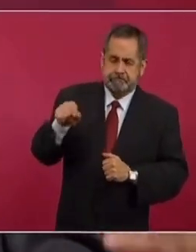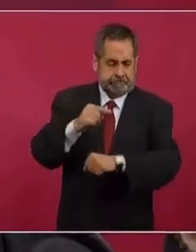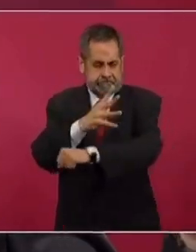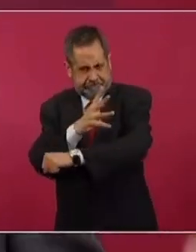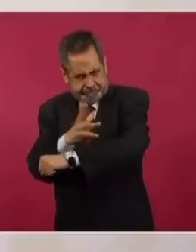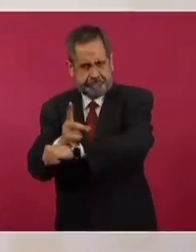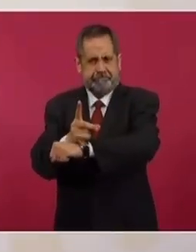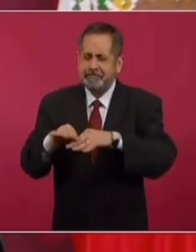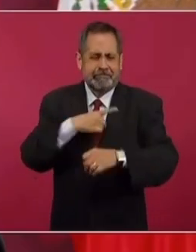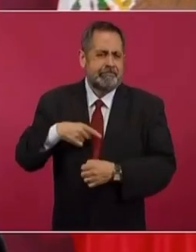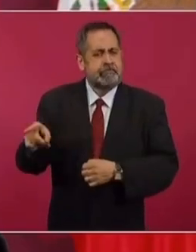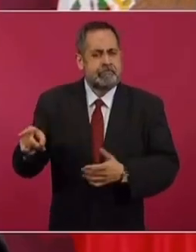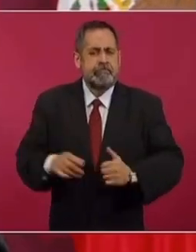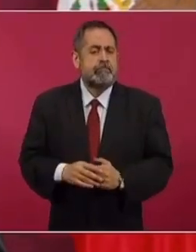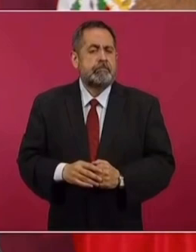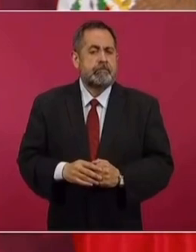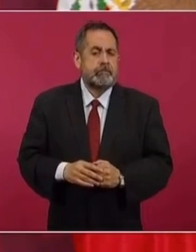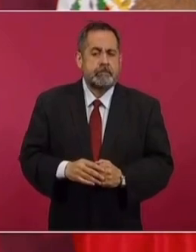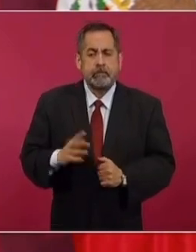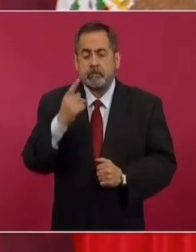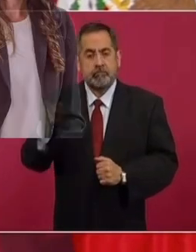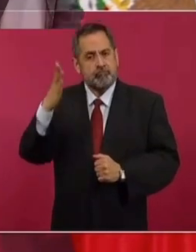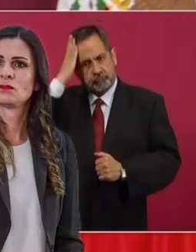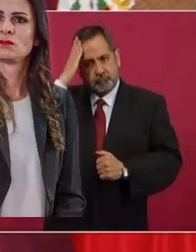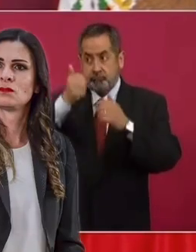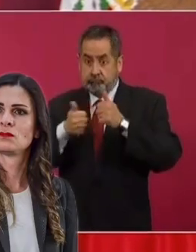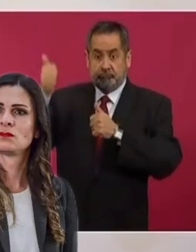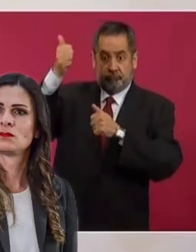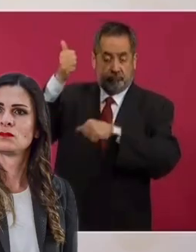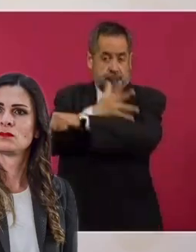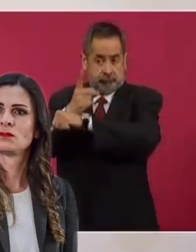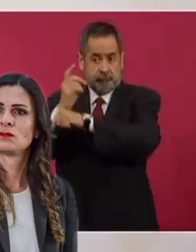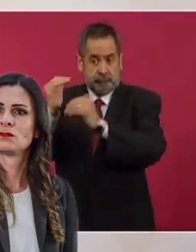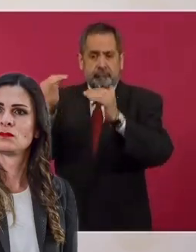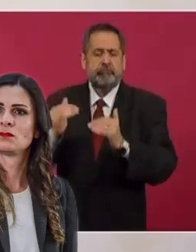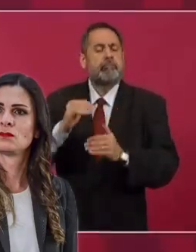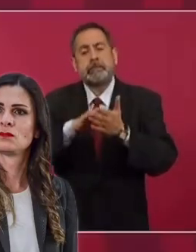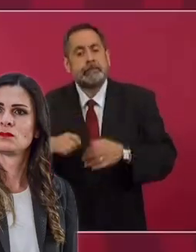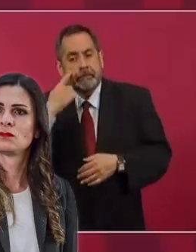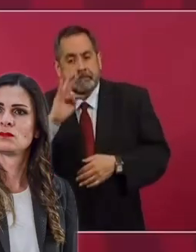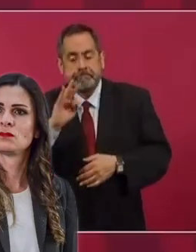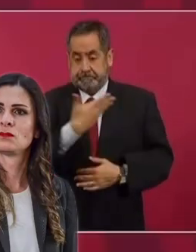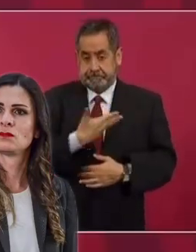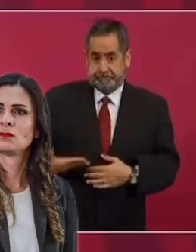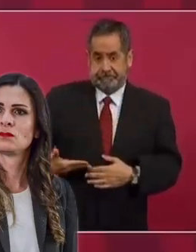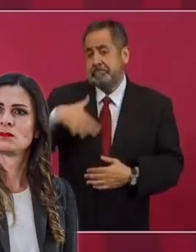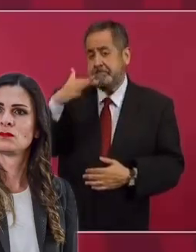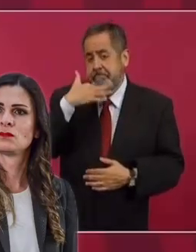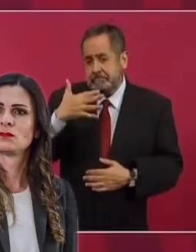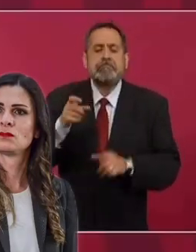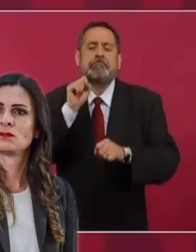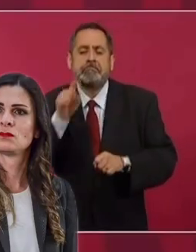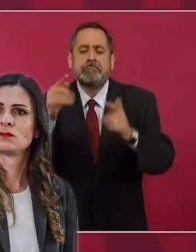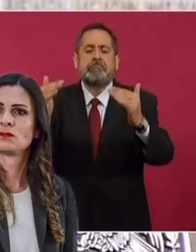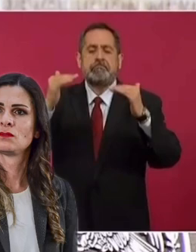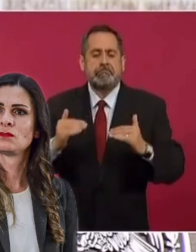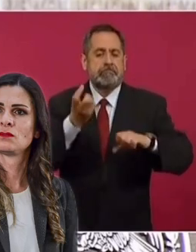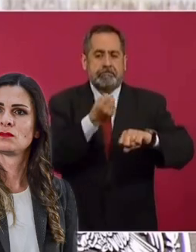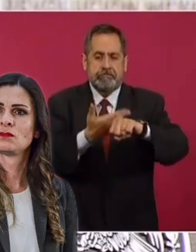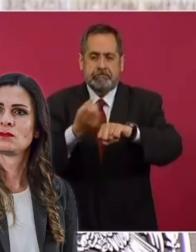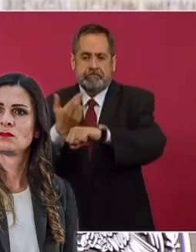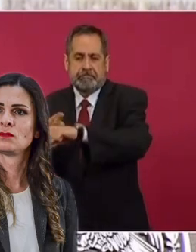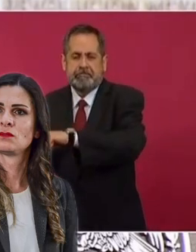rectas, honestas, porque es piramidal. Si el presidente es corrupto, los secretarios van a ser